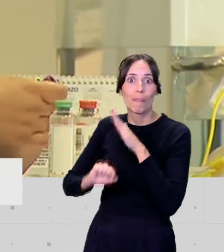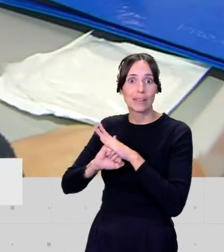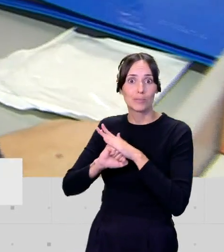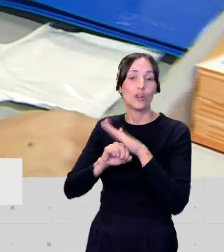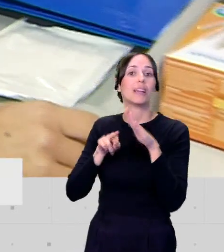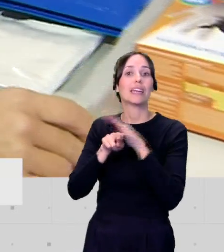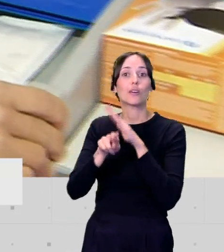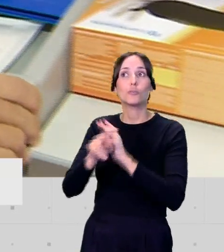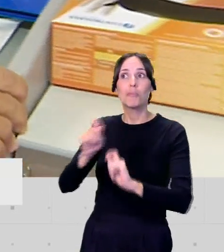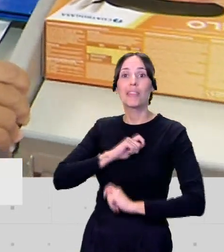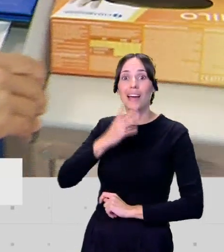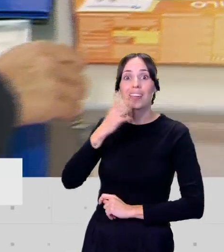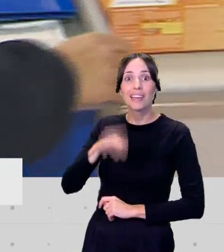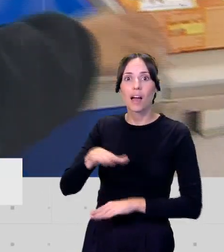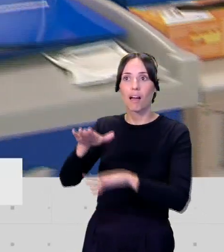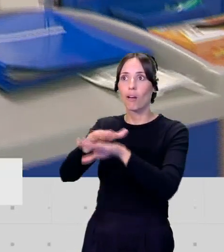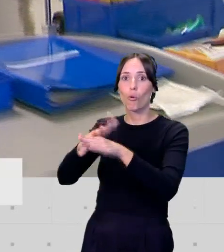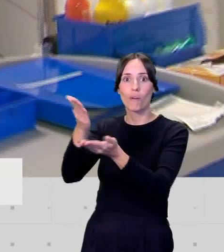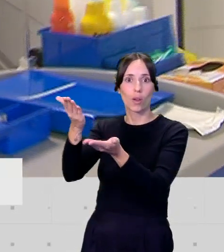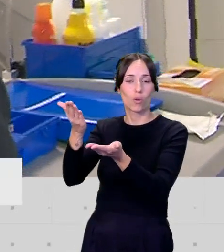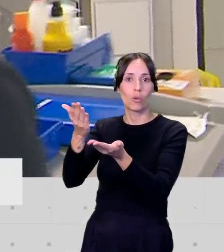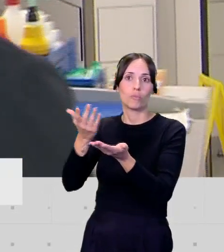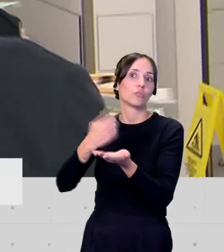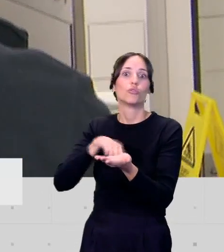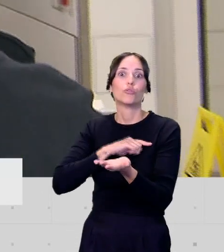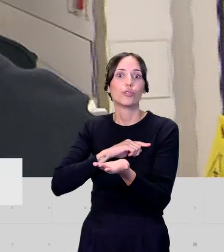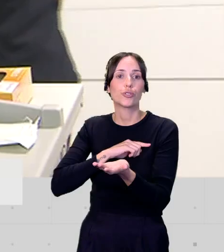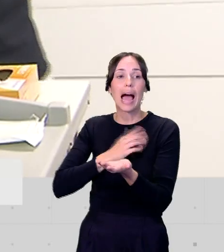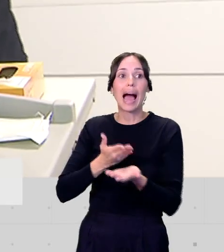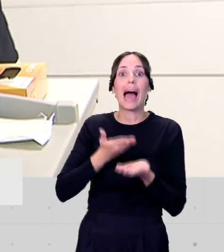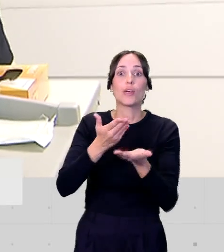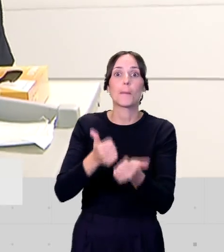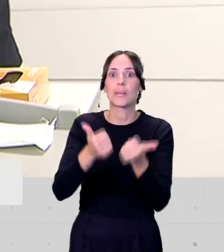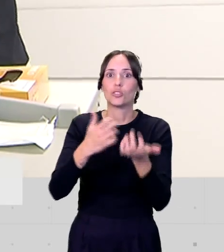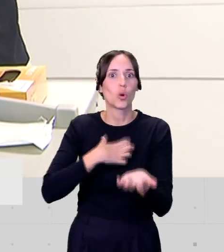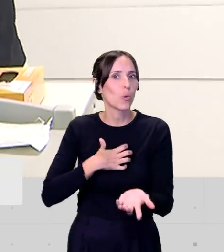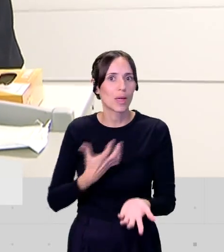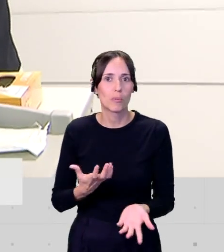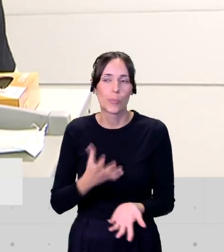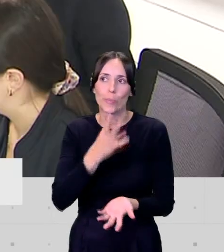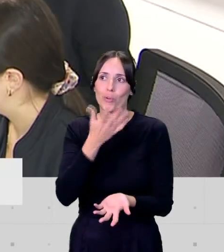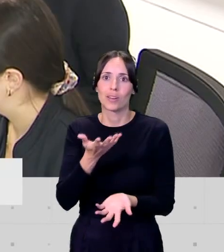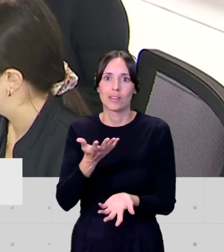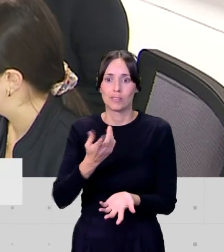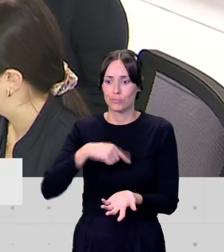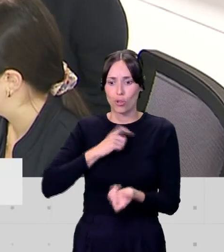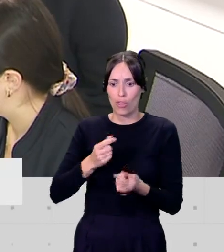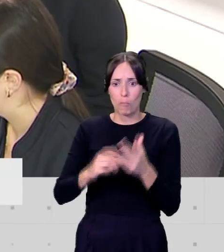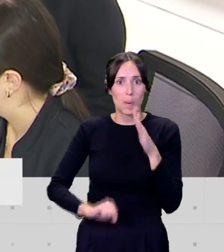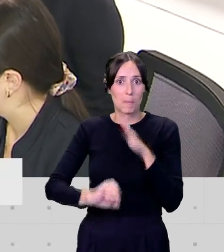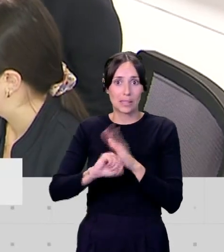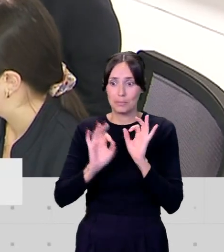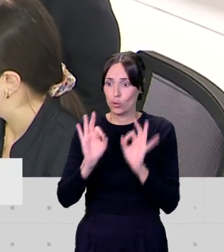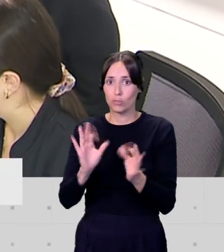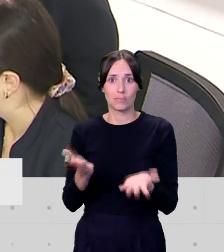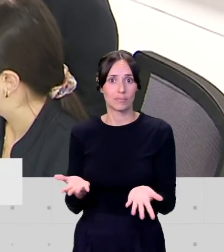los tiene que poner la administración. Nos vemos muchas veces incapacitados de poder ayudar más porque no podemos dar más de nosotros que lo que vemos.